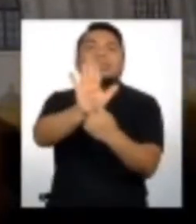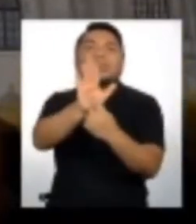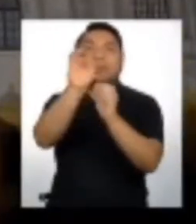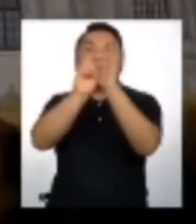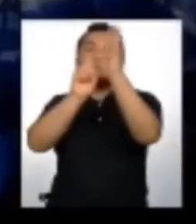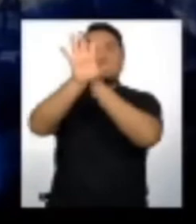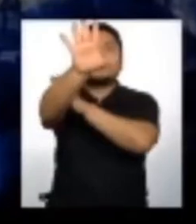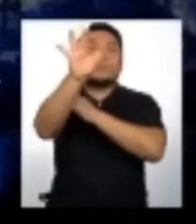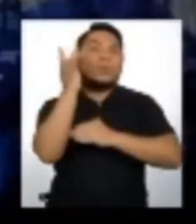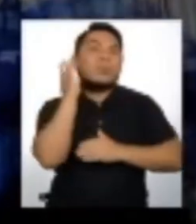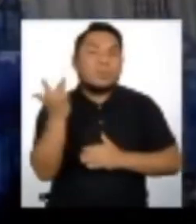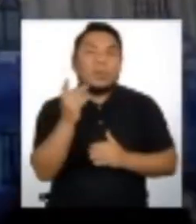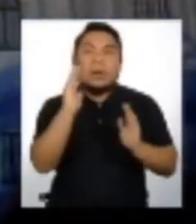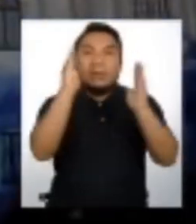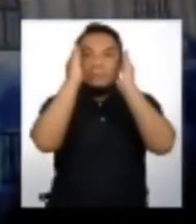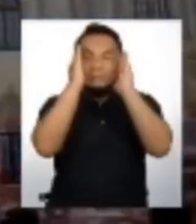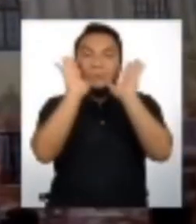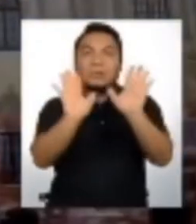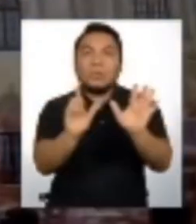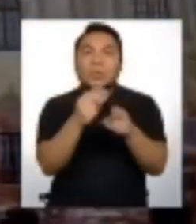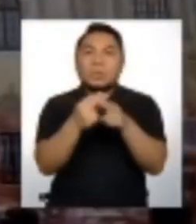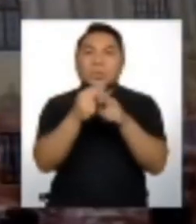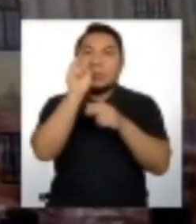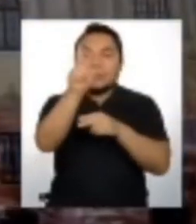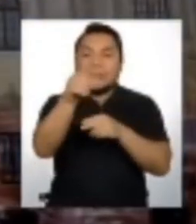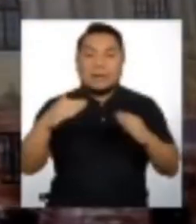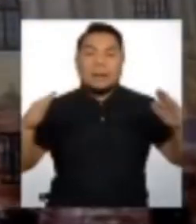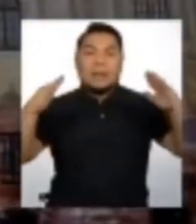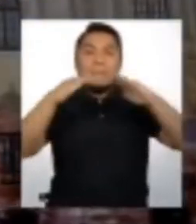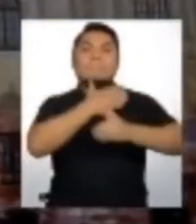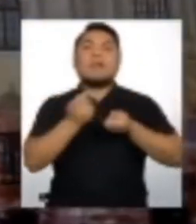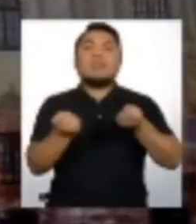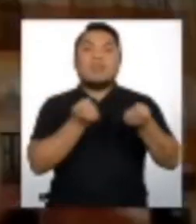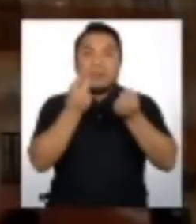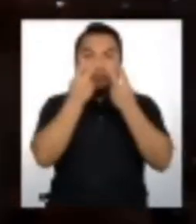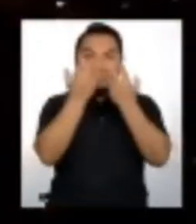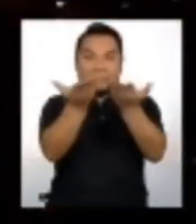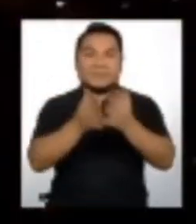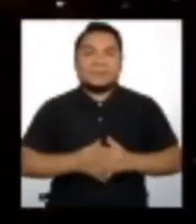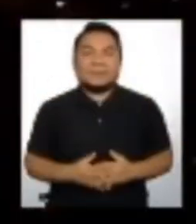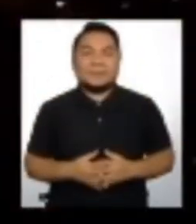vídeo y vamos a estar atentos a cada detalle desde palacio de gobierno veamos